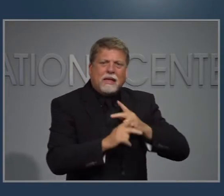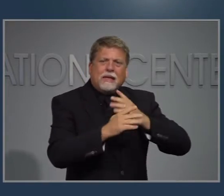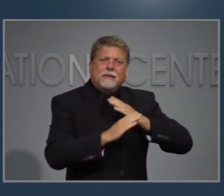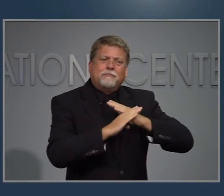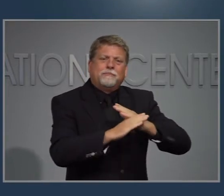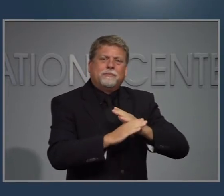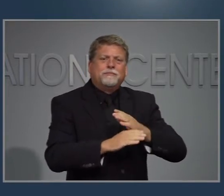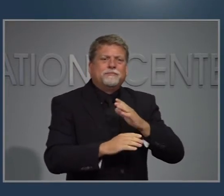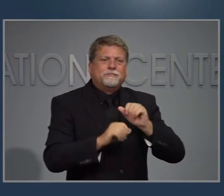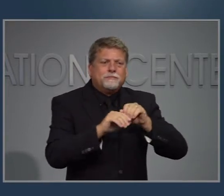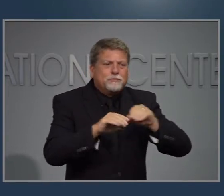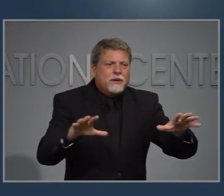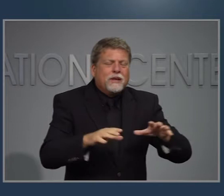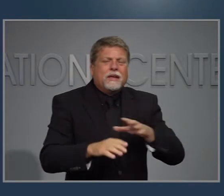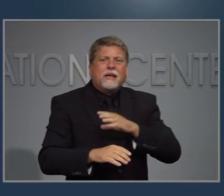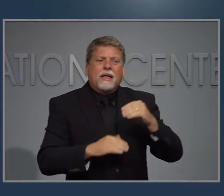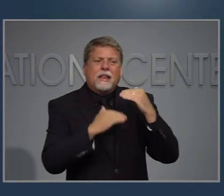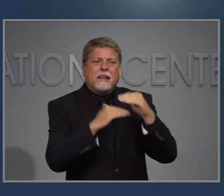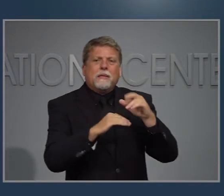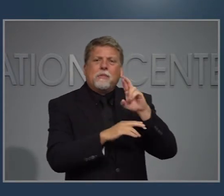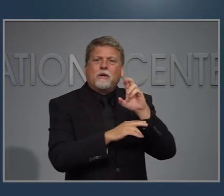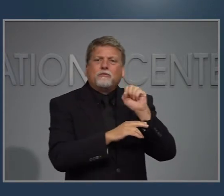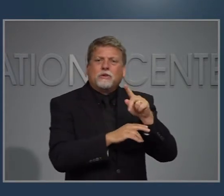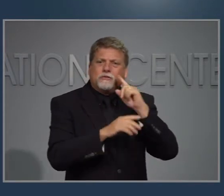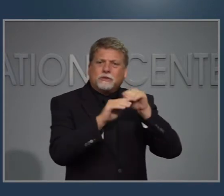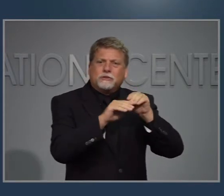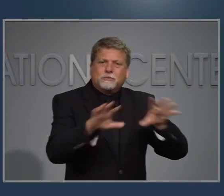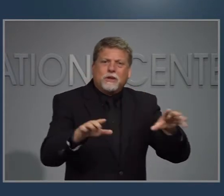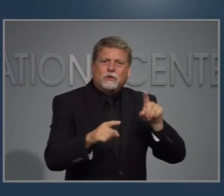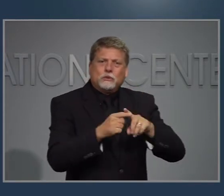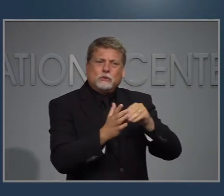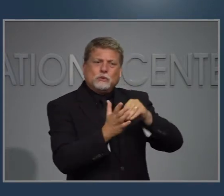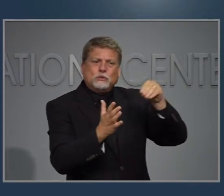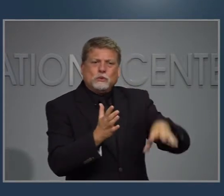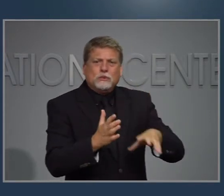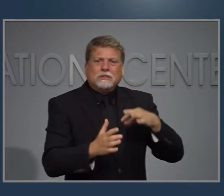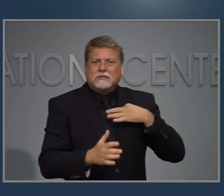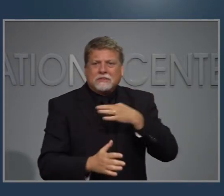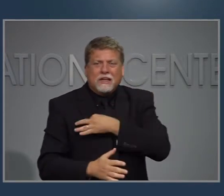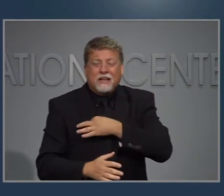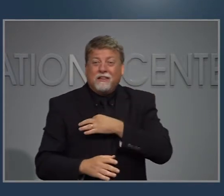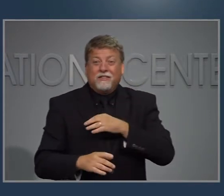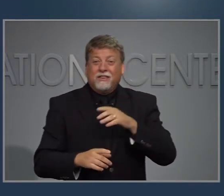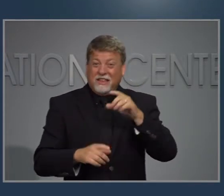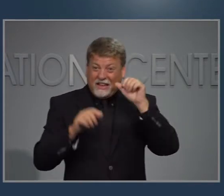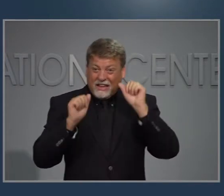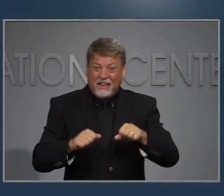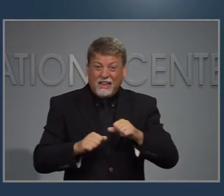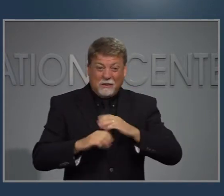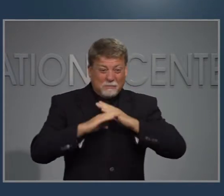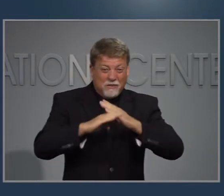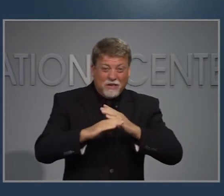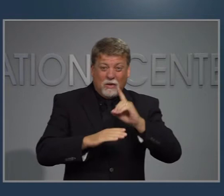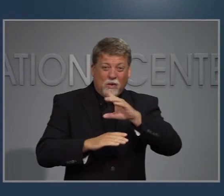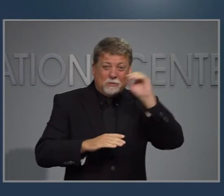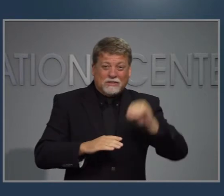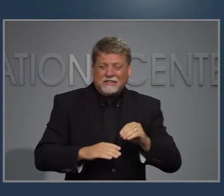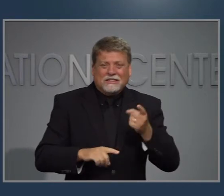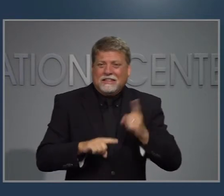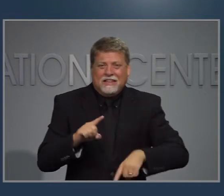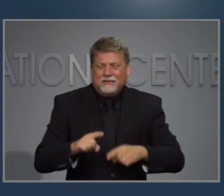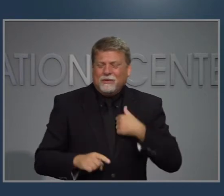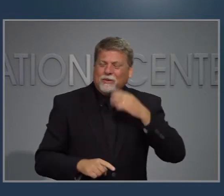y profesionales para prepararnos al regreso de los estudios con medidas de prevención y